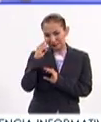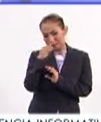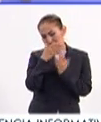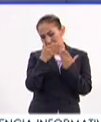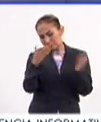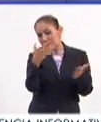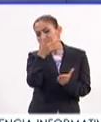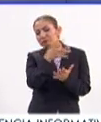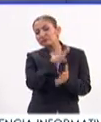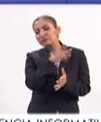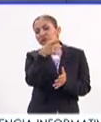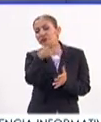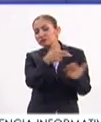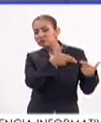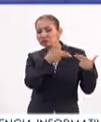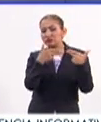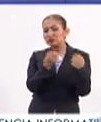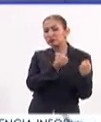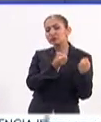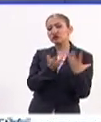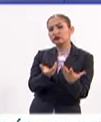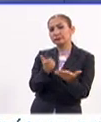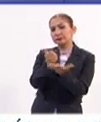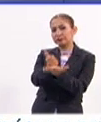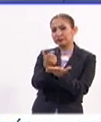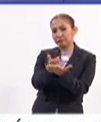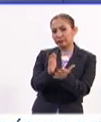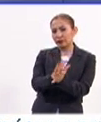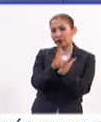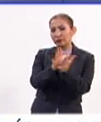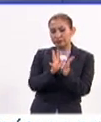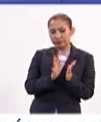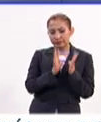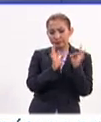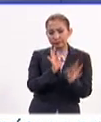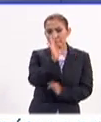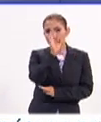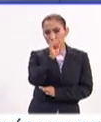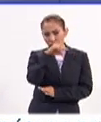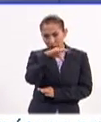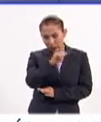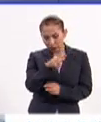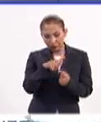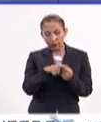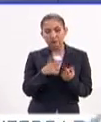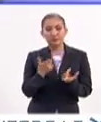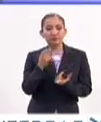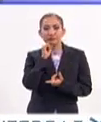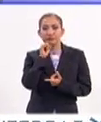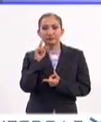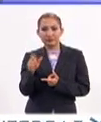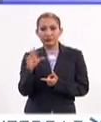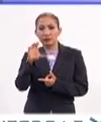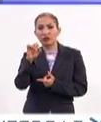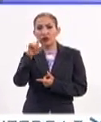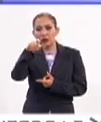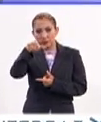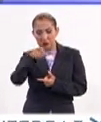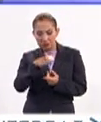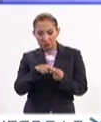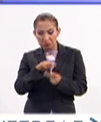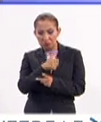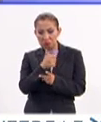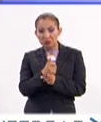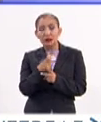panorama general de todo su legado en cuanto a su participación en la fundación del Fondo de Cultura Económica, obviamente en el Colegio de